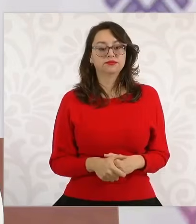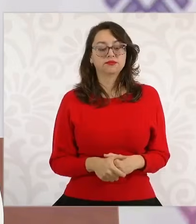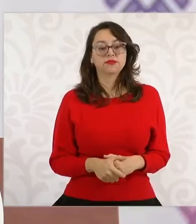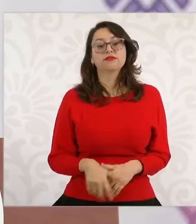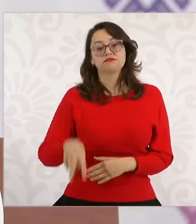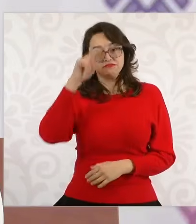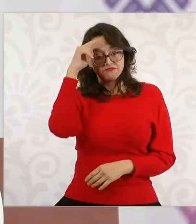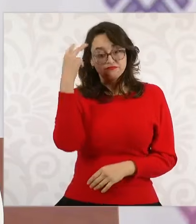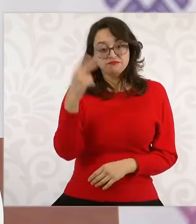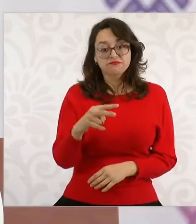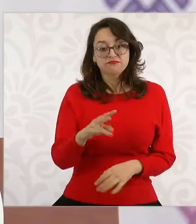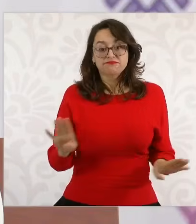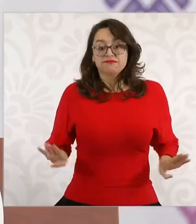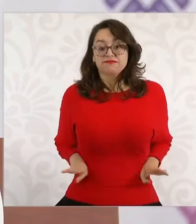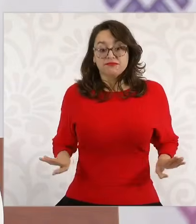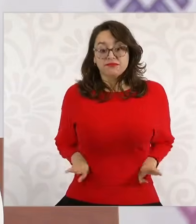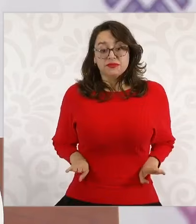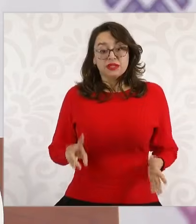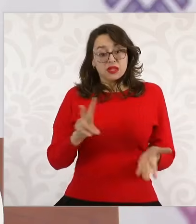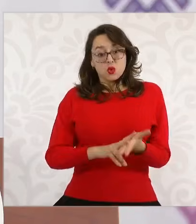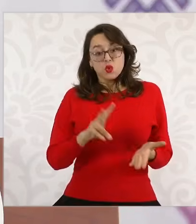valores únicos en el mundo,